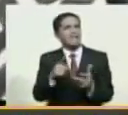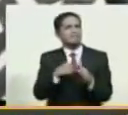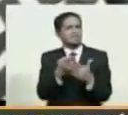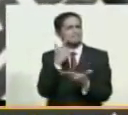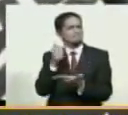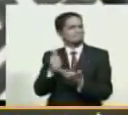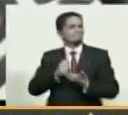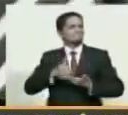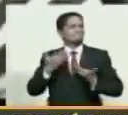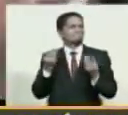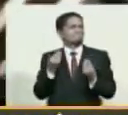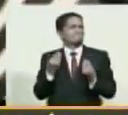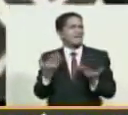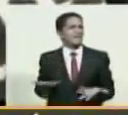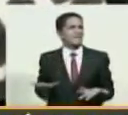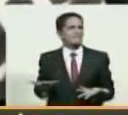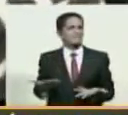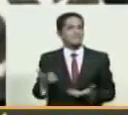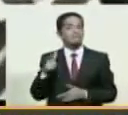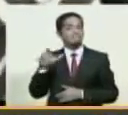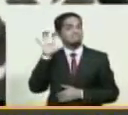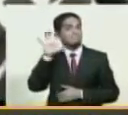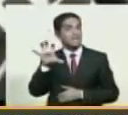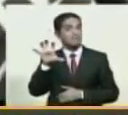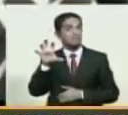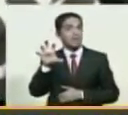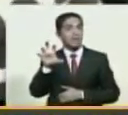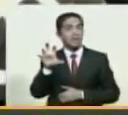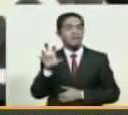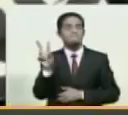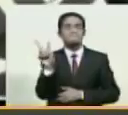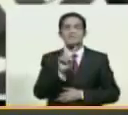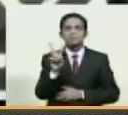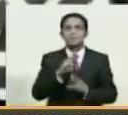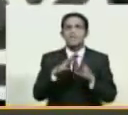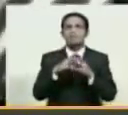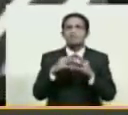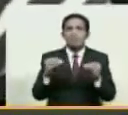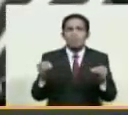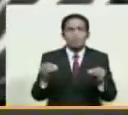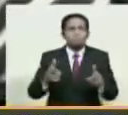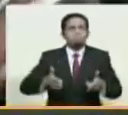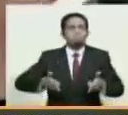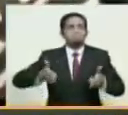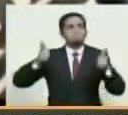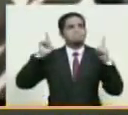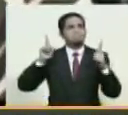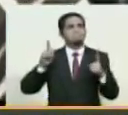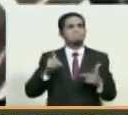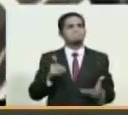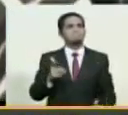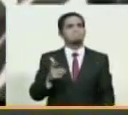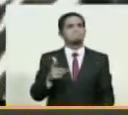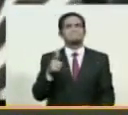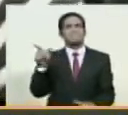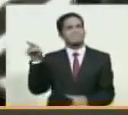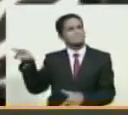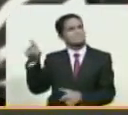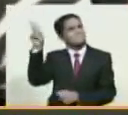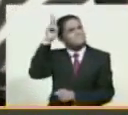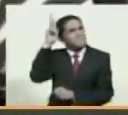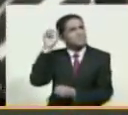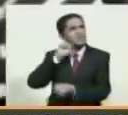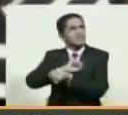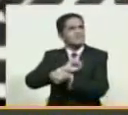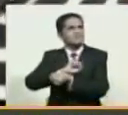beneficio? En mi país ya eso está más que abolido, ¿sabes? No, ¿qué es eso? Es esclavitud. Entonces, para